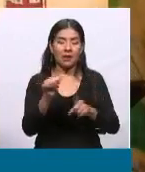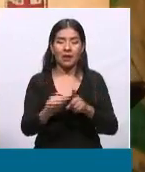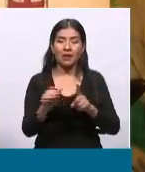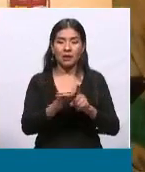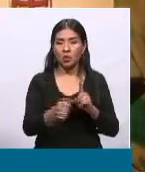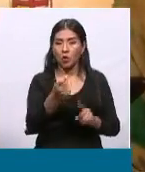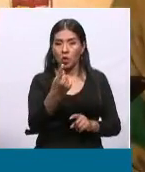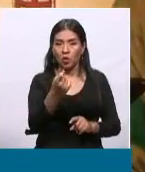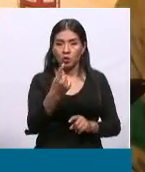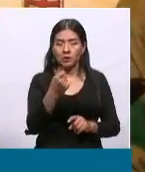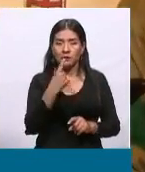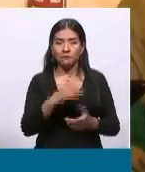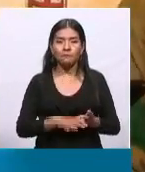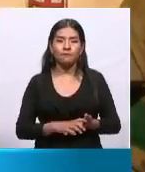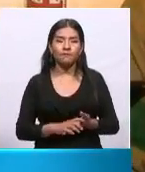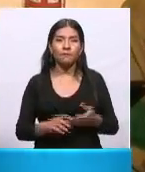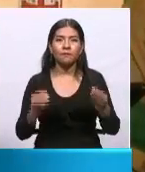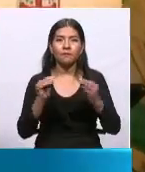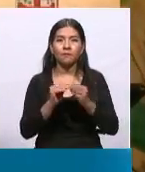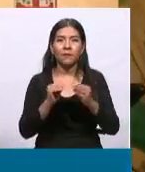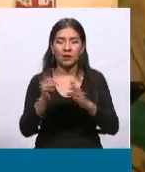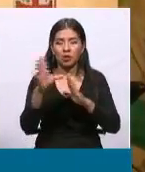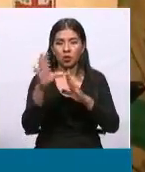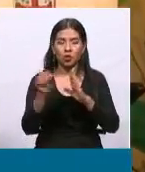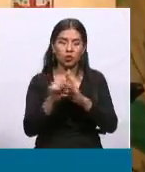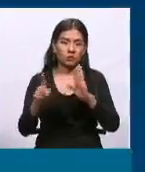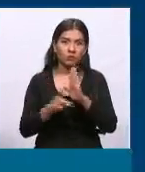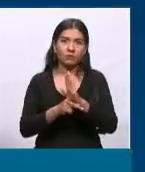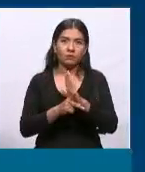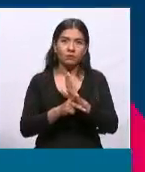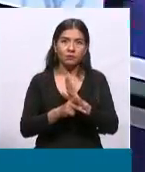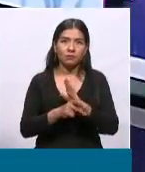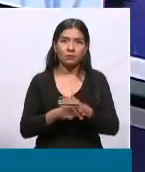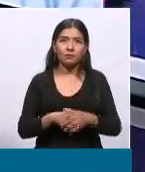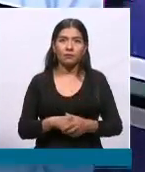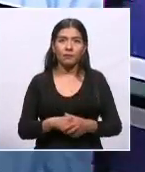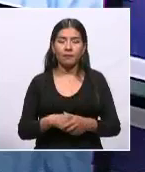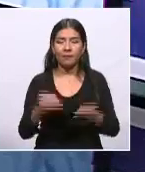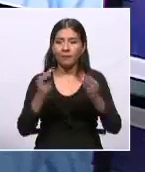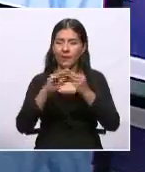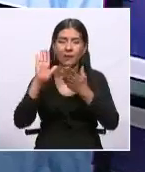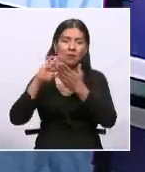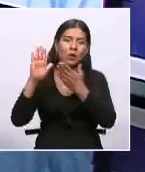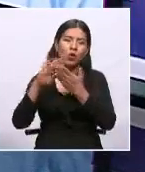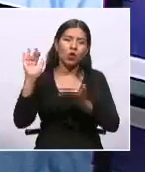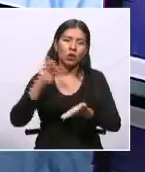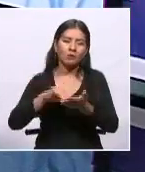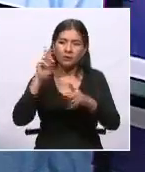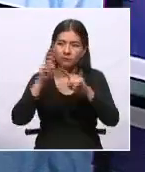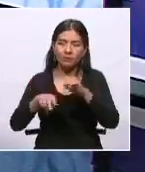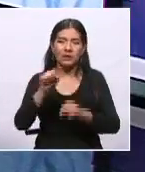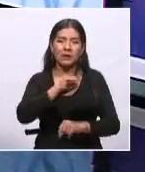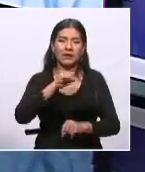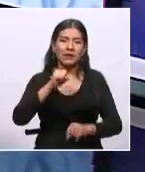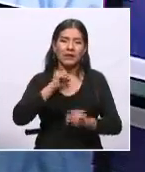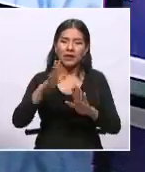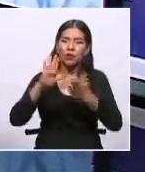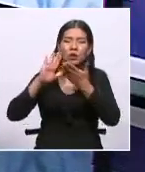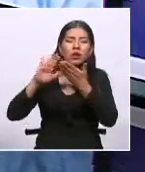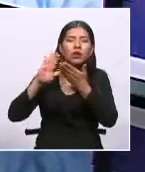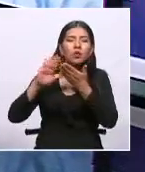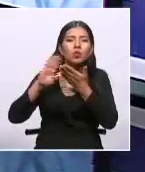artículo 11, ¿senador?, de la Constitución Política del Estado, senador, establece... Si me permite un ratito, senador, disculpe que lo